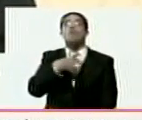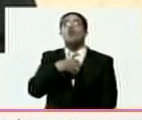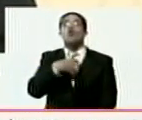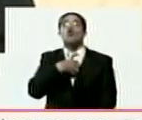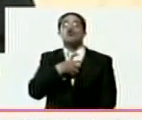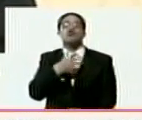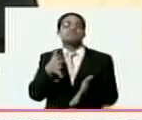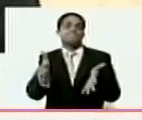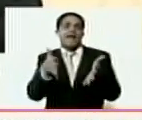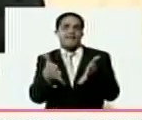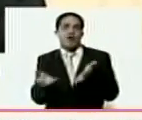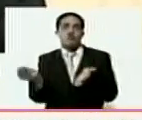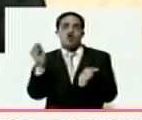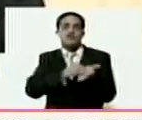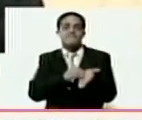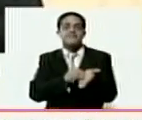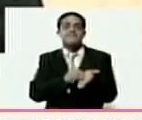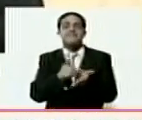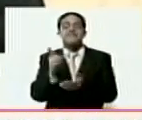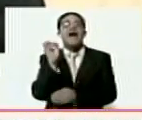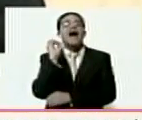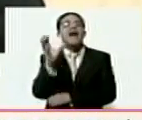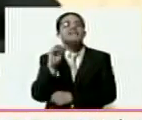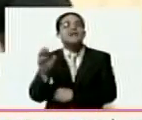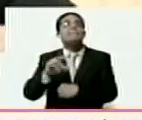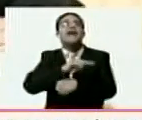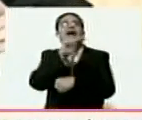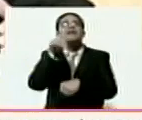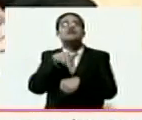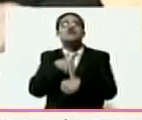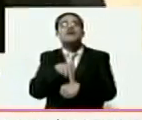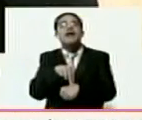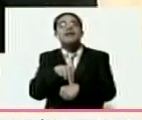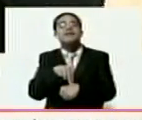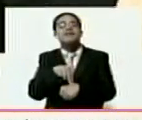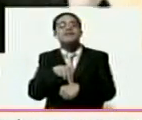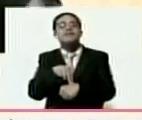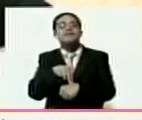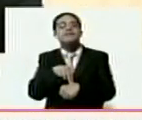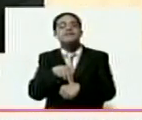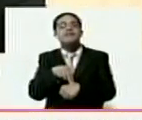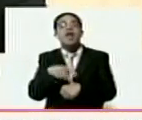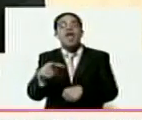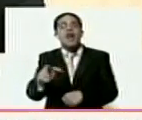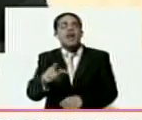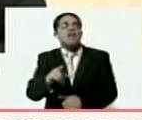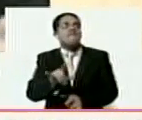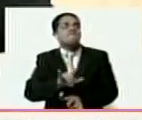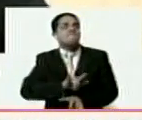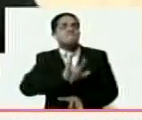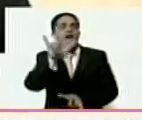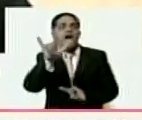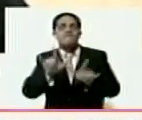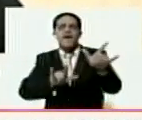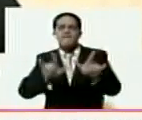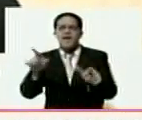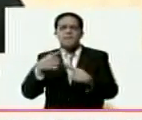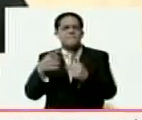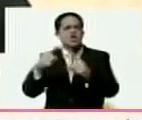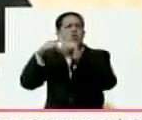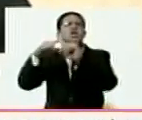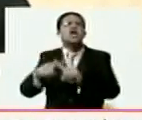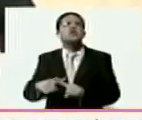como presidente de la Asamblea Nacional, le montan la gira internacional. ¿Pero cuál es el producto de esa